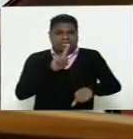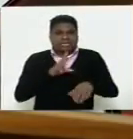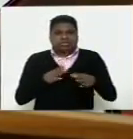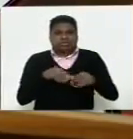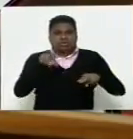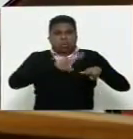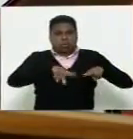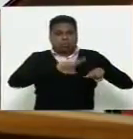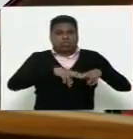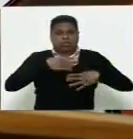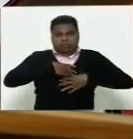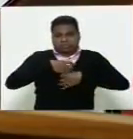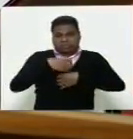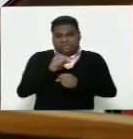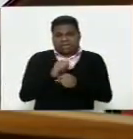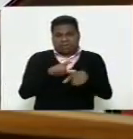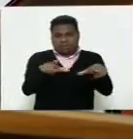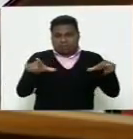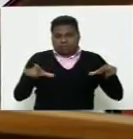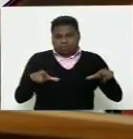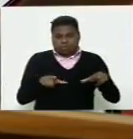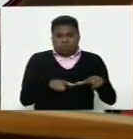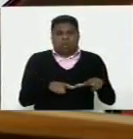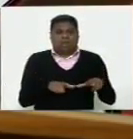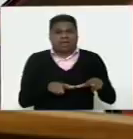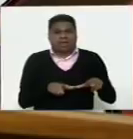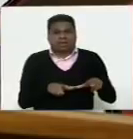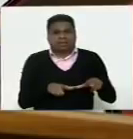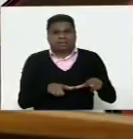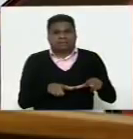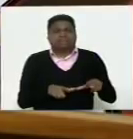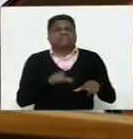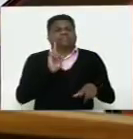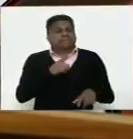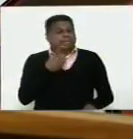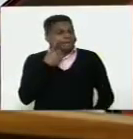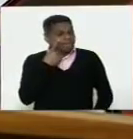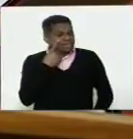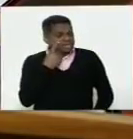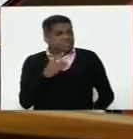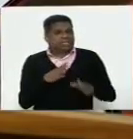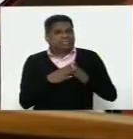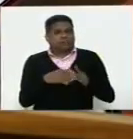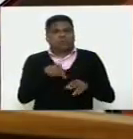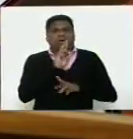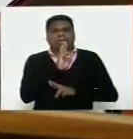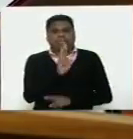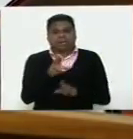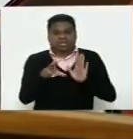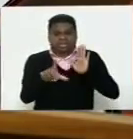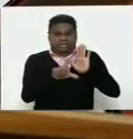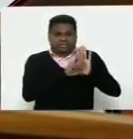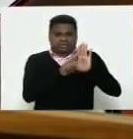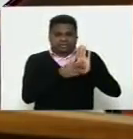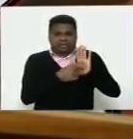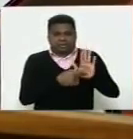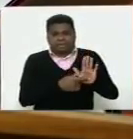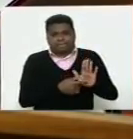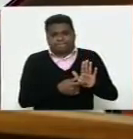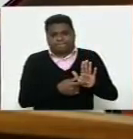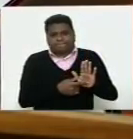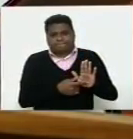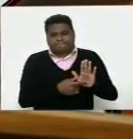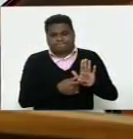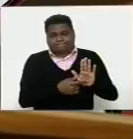niñas sanos en otros espacios será siempre excepcional de acuerdo con los reglamentos, resoluciones y protocolos derivados de